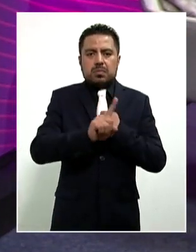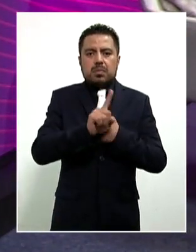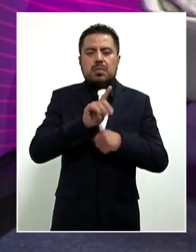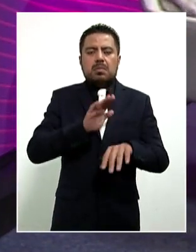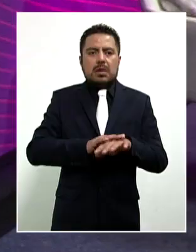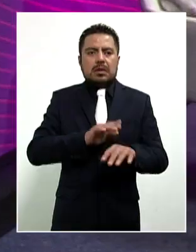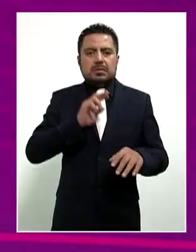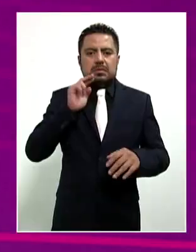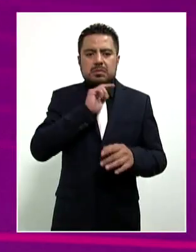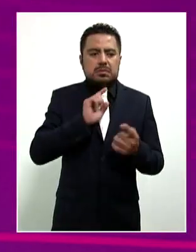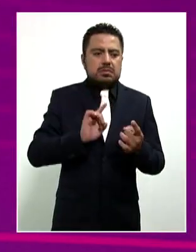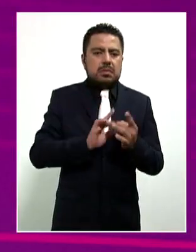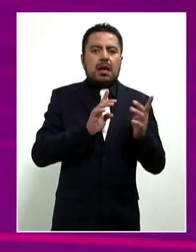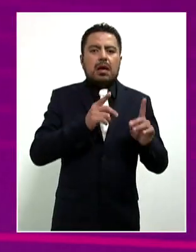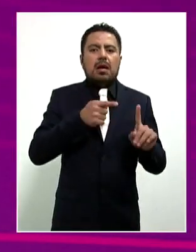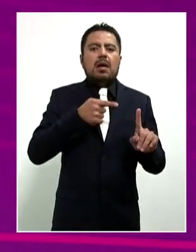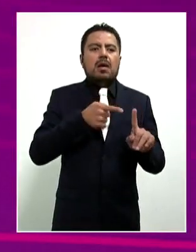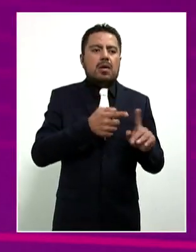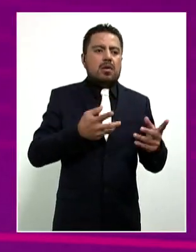más propicia por parte